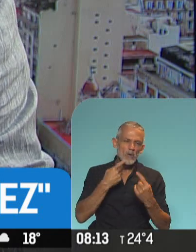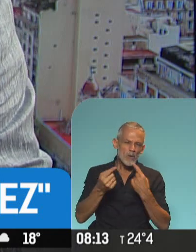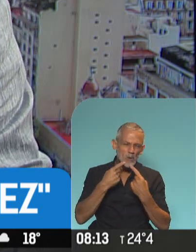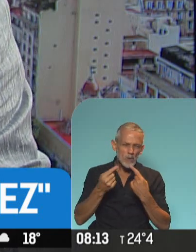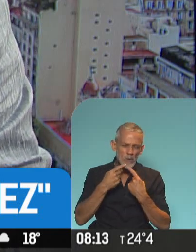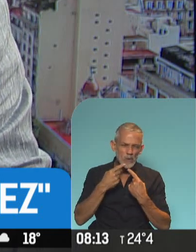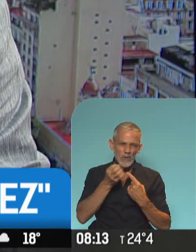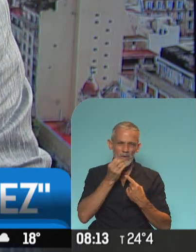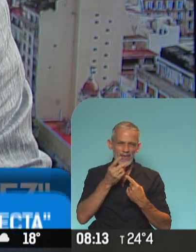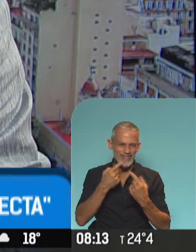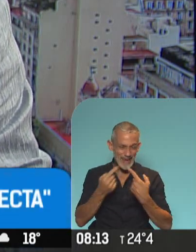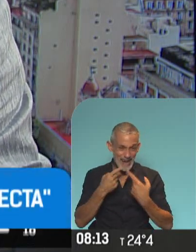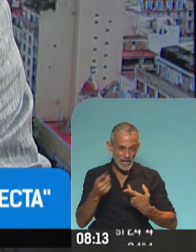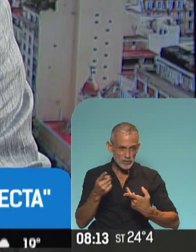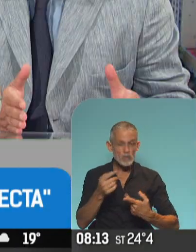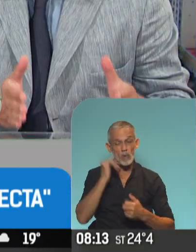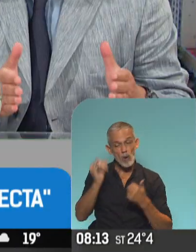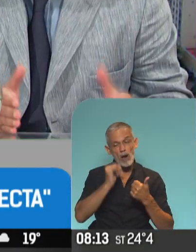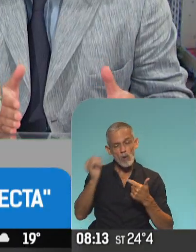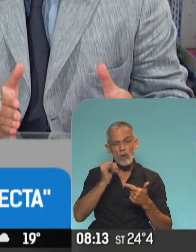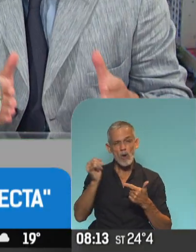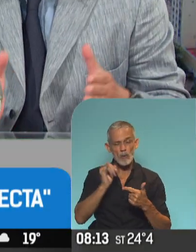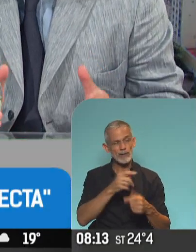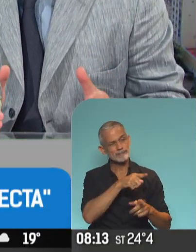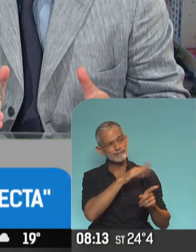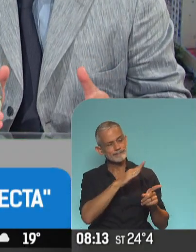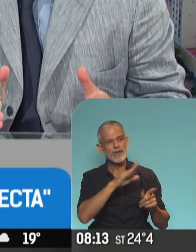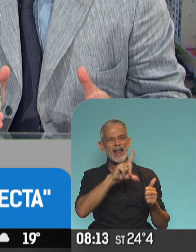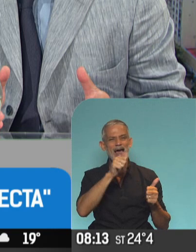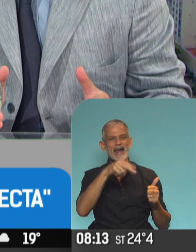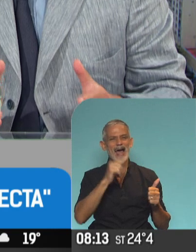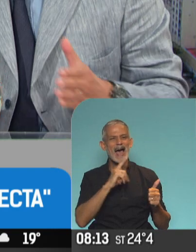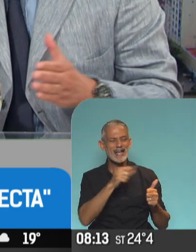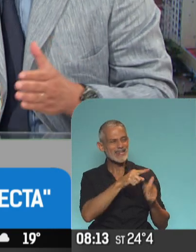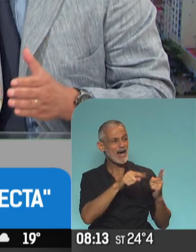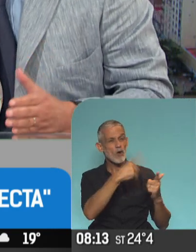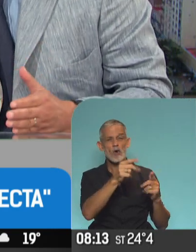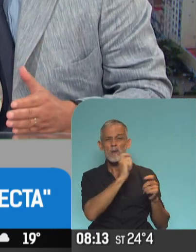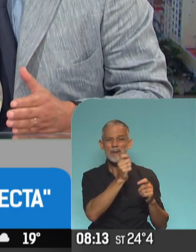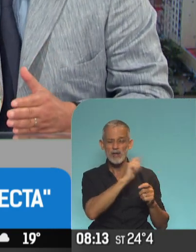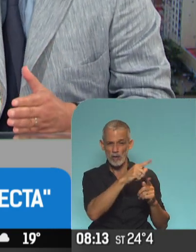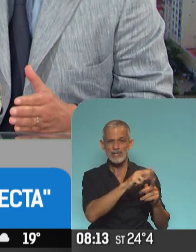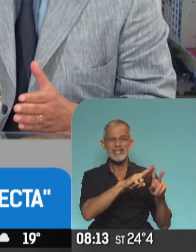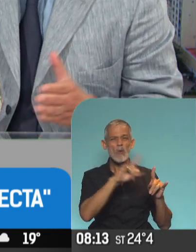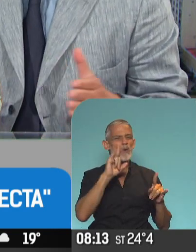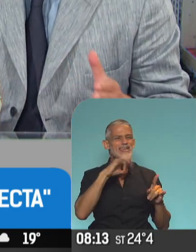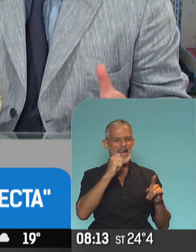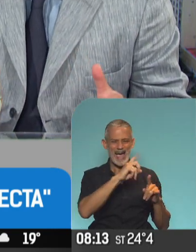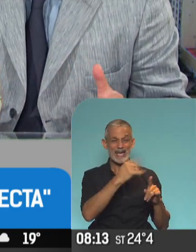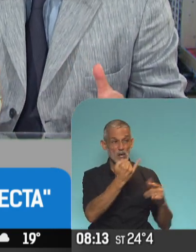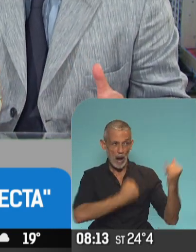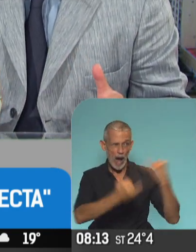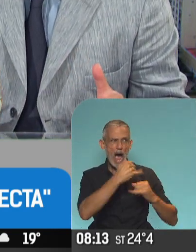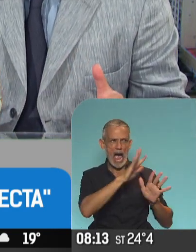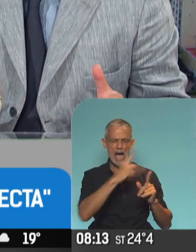cómo es que él había sido guionado por Viñaski y Lanata y cómo lo había tenido